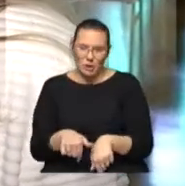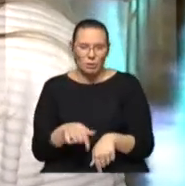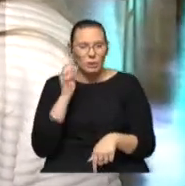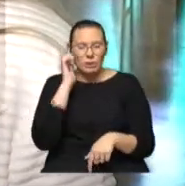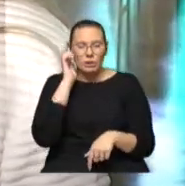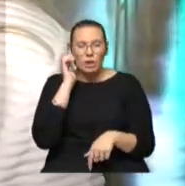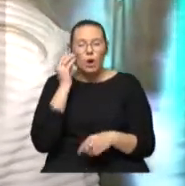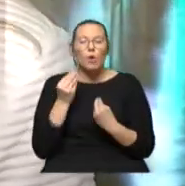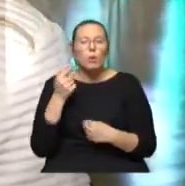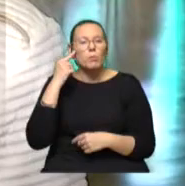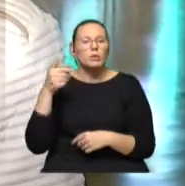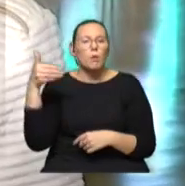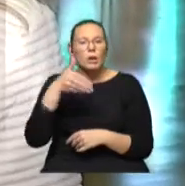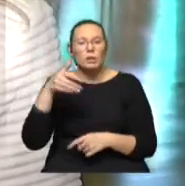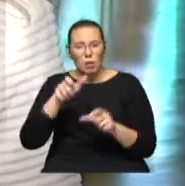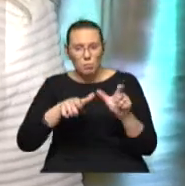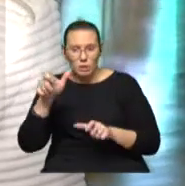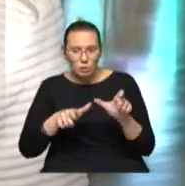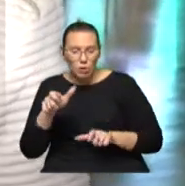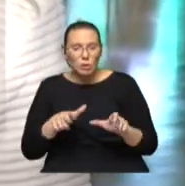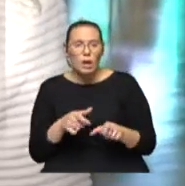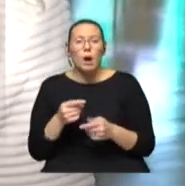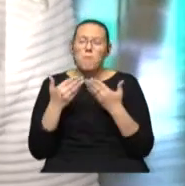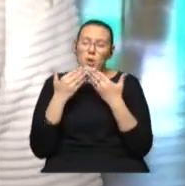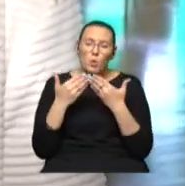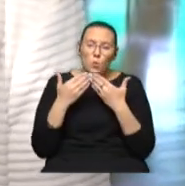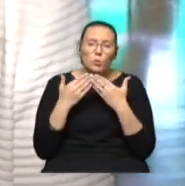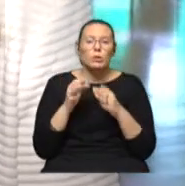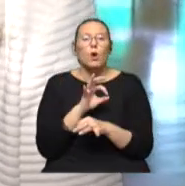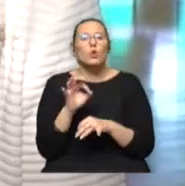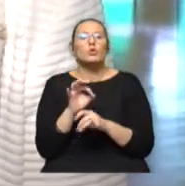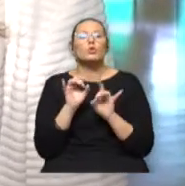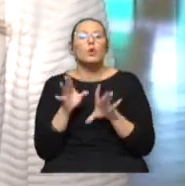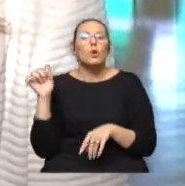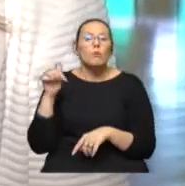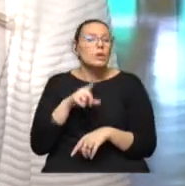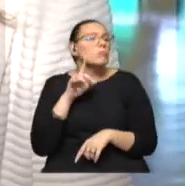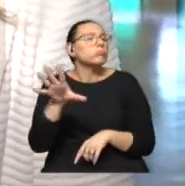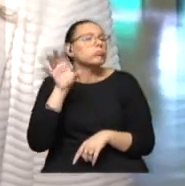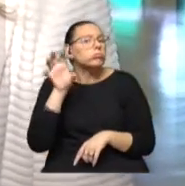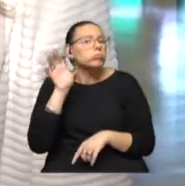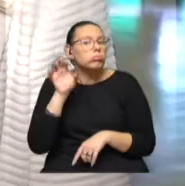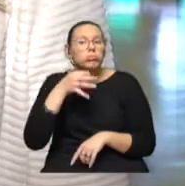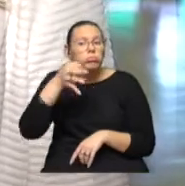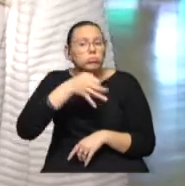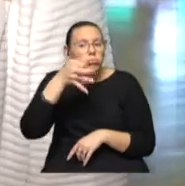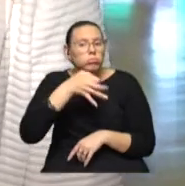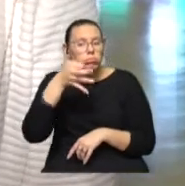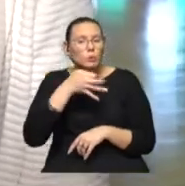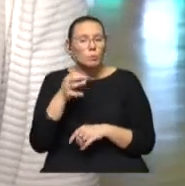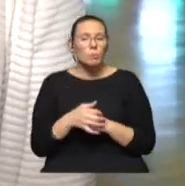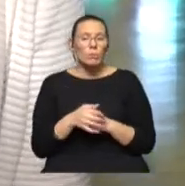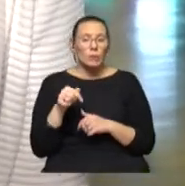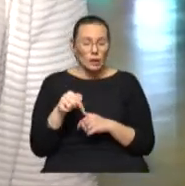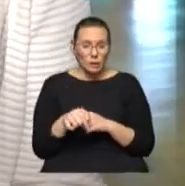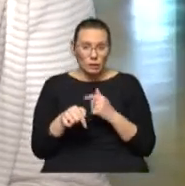se pensó la participación del público? ¿Hay una instancia de preguntas o solamente vienen a escuchar a los disertantes? Bueno, en